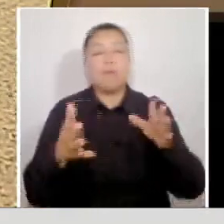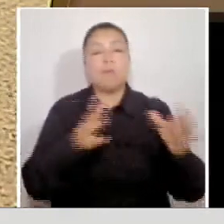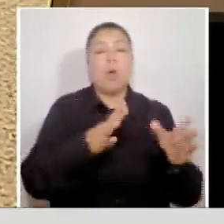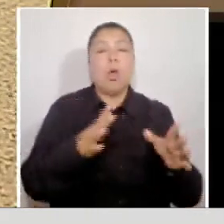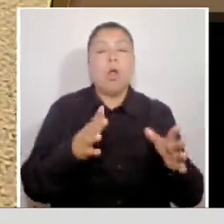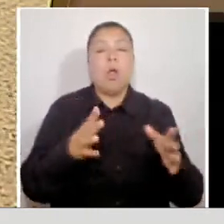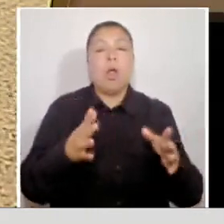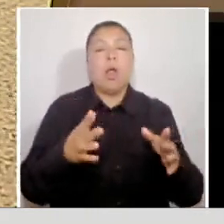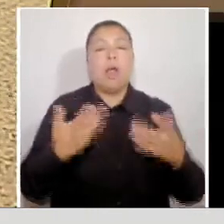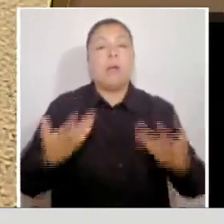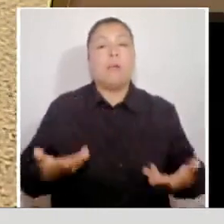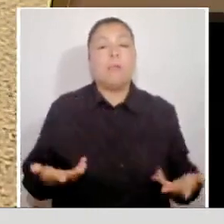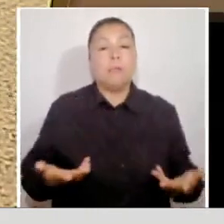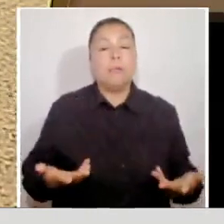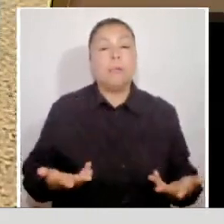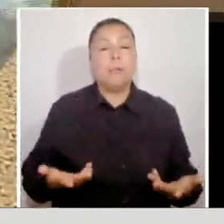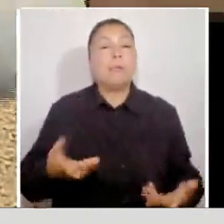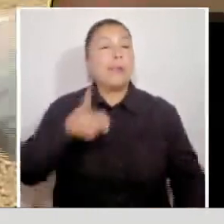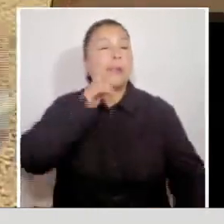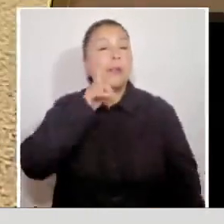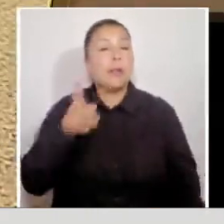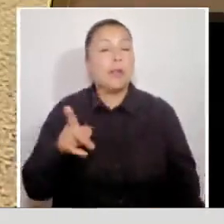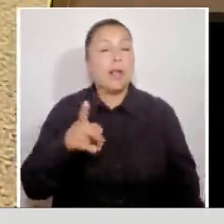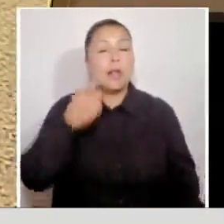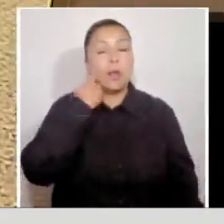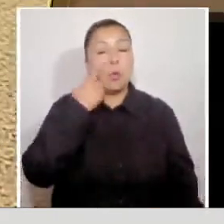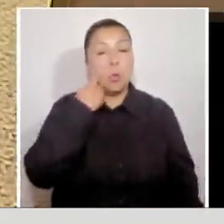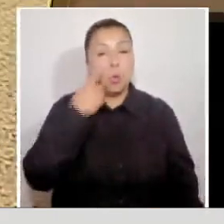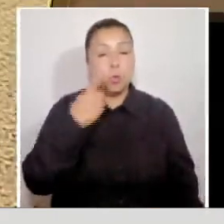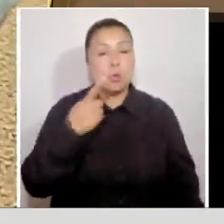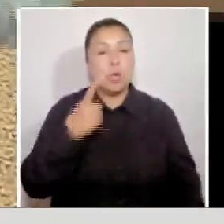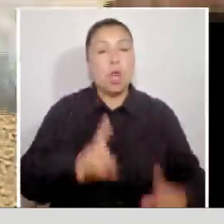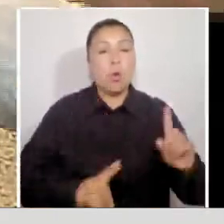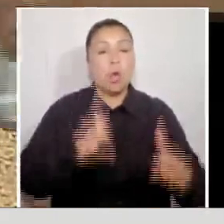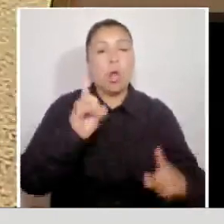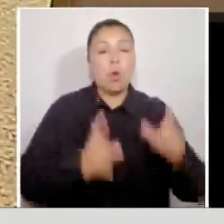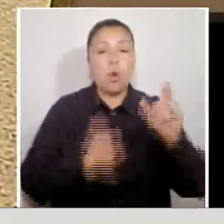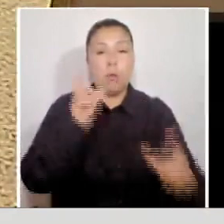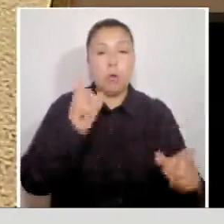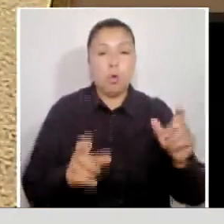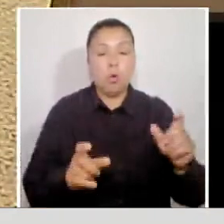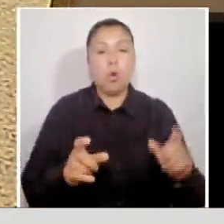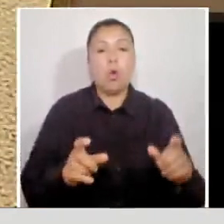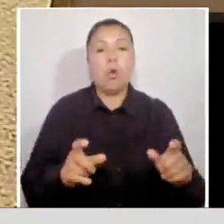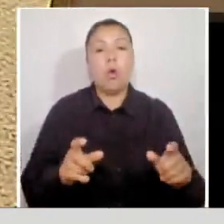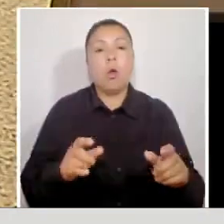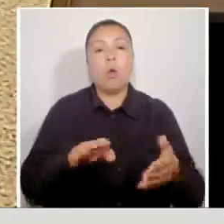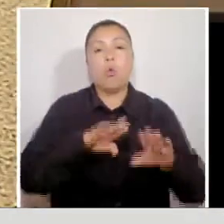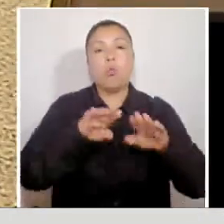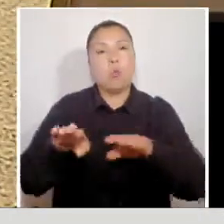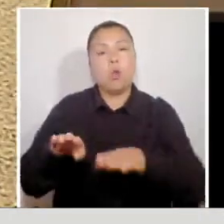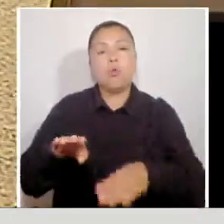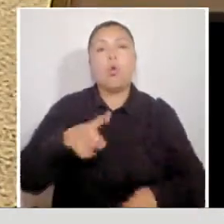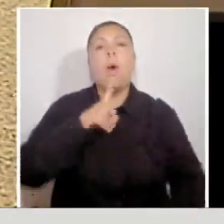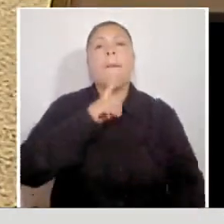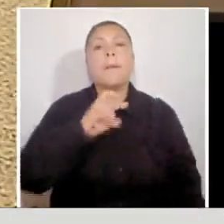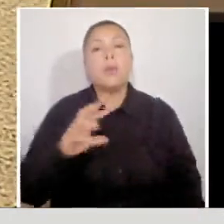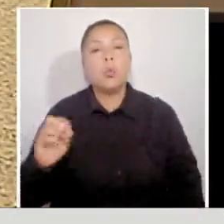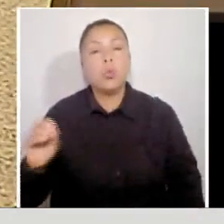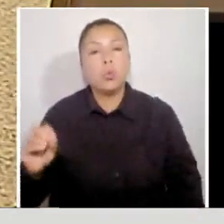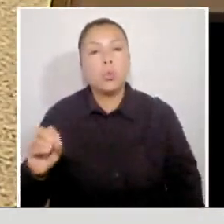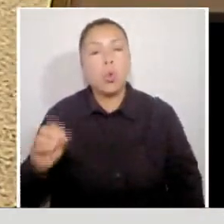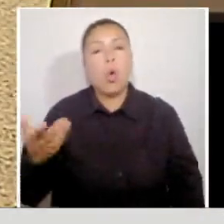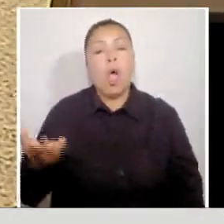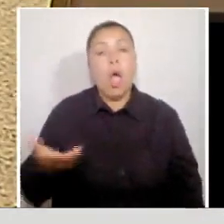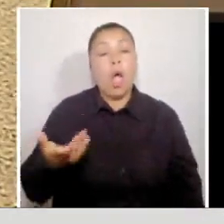tipo que tenían de de conocimiento con algún gente con un pituto digámoslo claro No es cierto lograron sacar